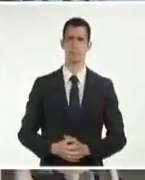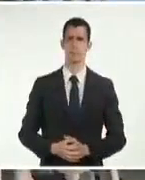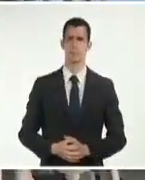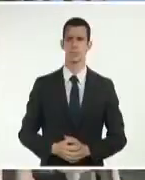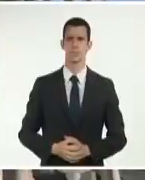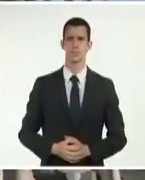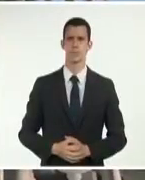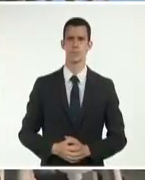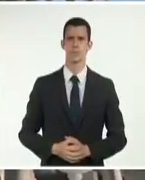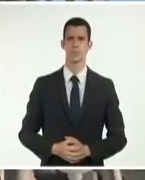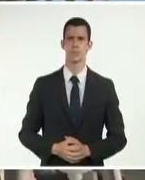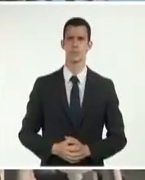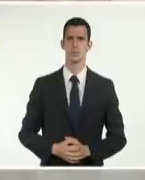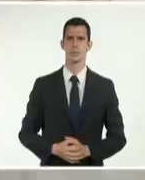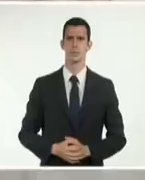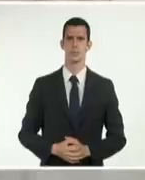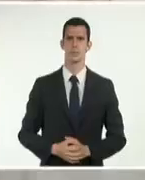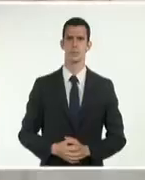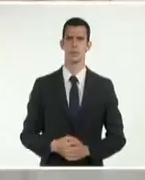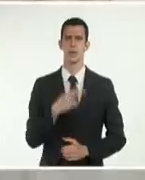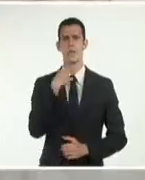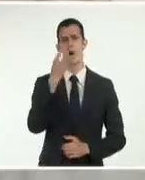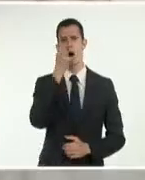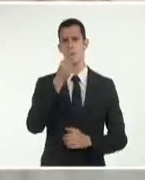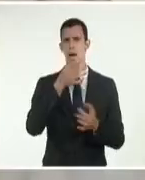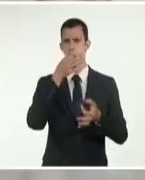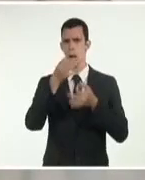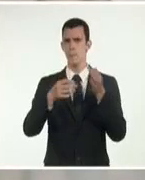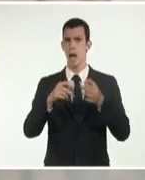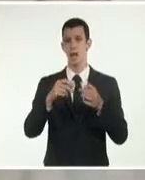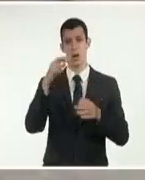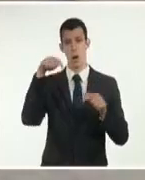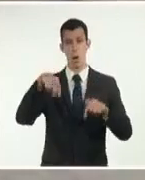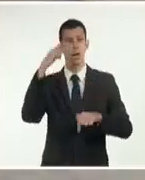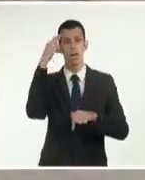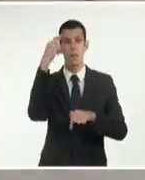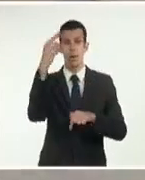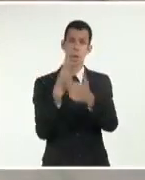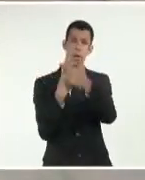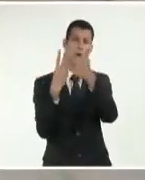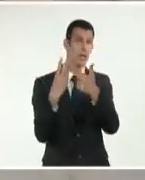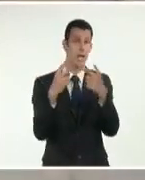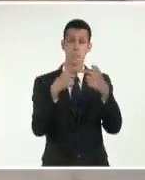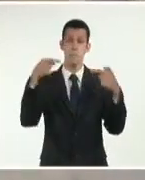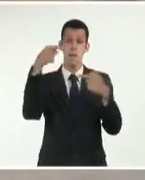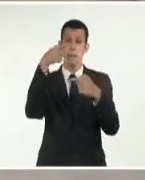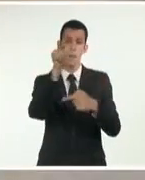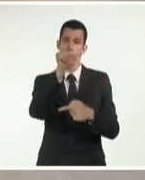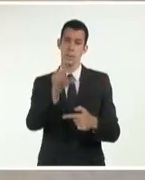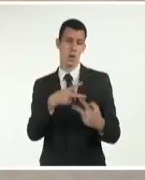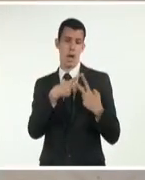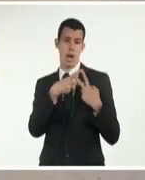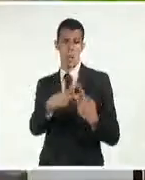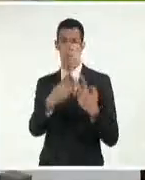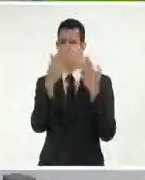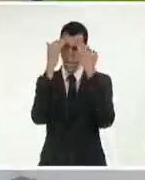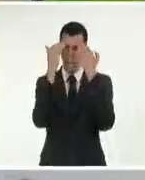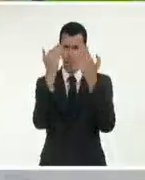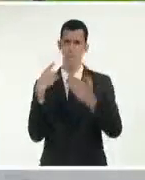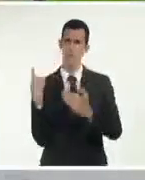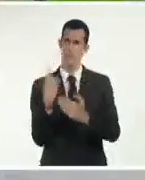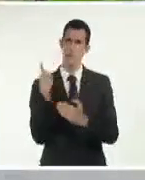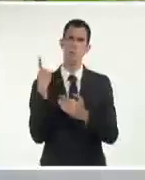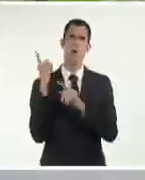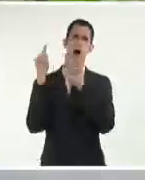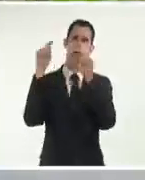Hoy la patria reverencia a sus padres, a quienes ayudaron a fundar nuestra estirpe, aquellos que definieron la personalidad cubana. En tributo